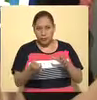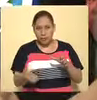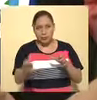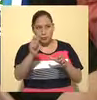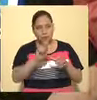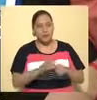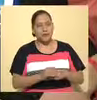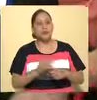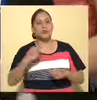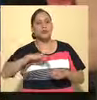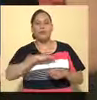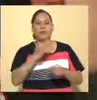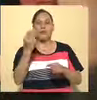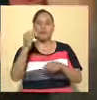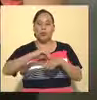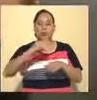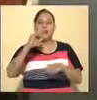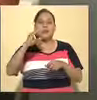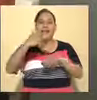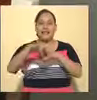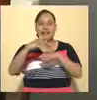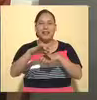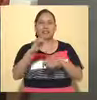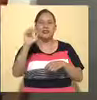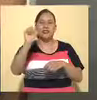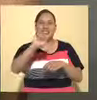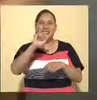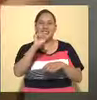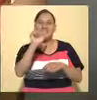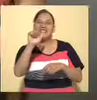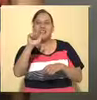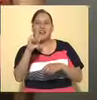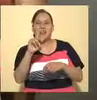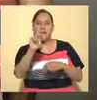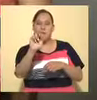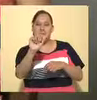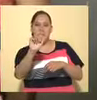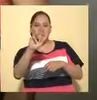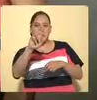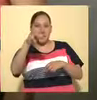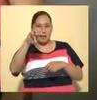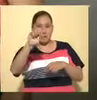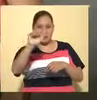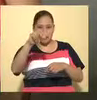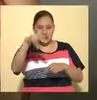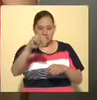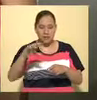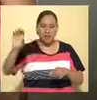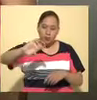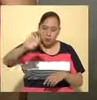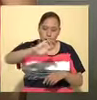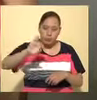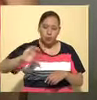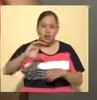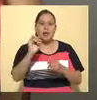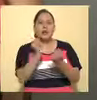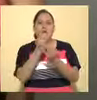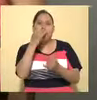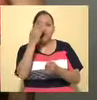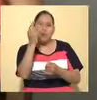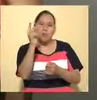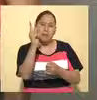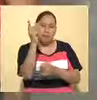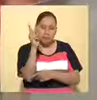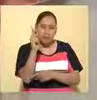Y le vamos a agregar, ¿qué será? Quesito parmesano. Parmesano encima con mucho gusto. O le podemos agregar perejil también.